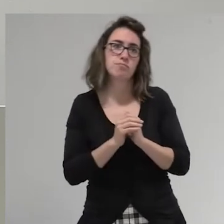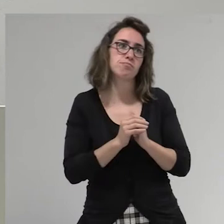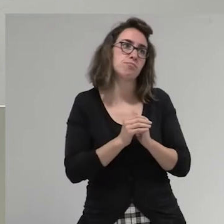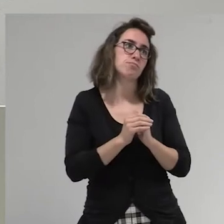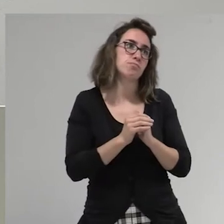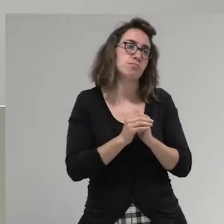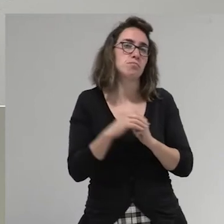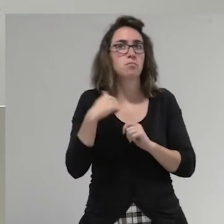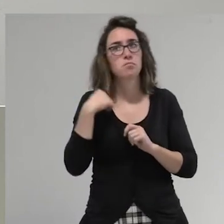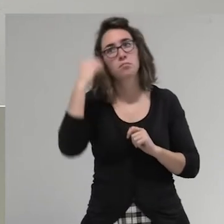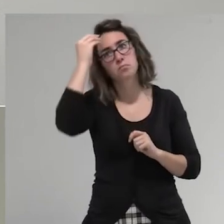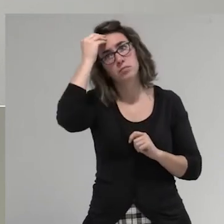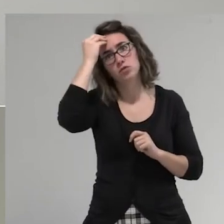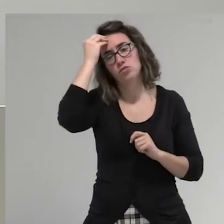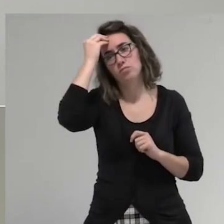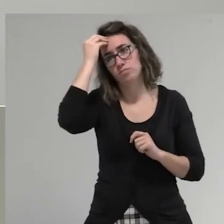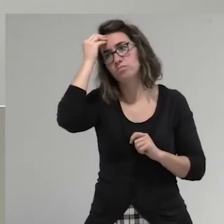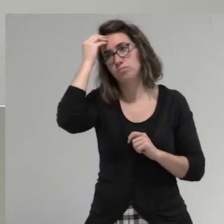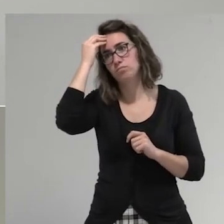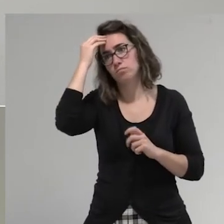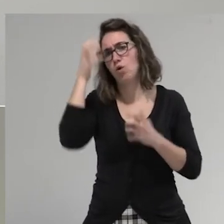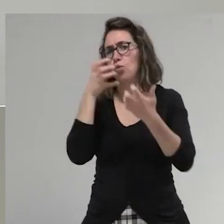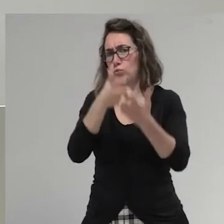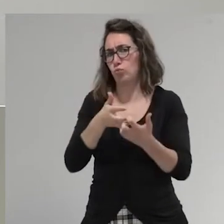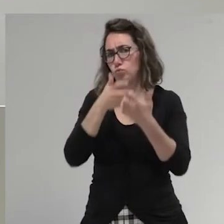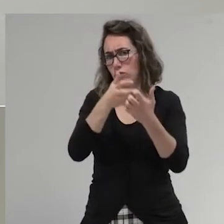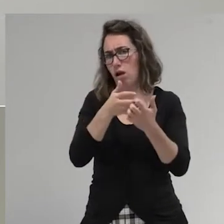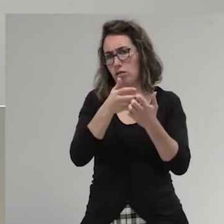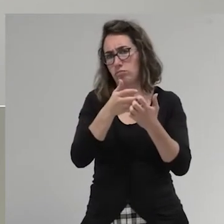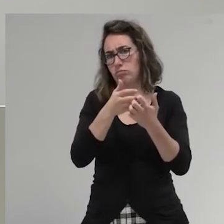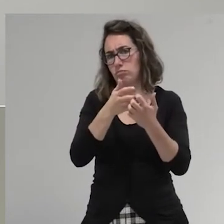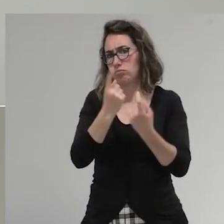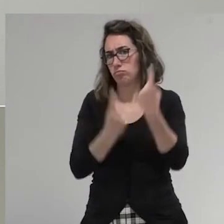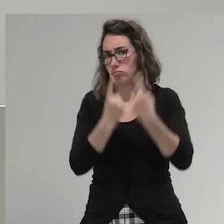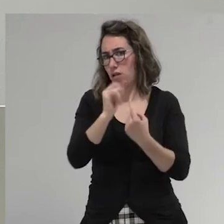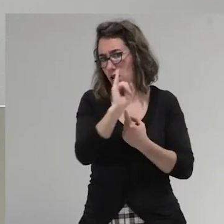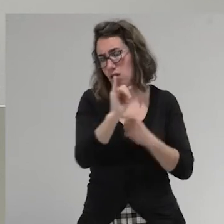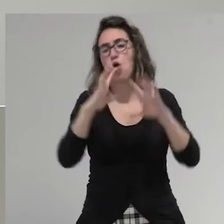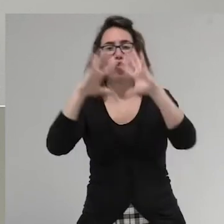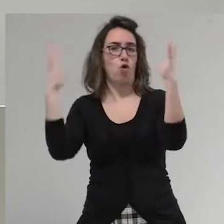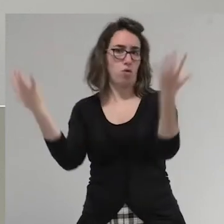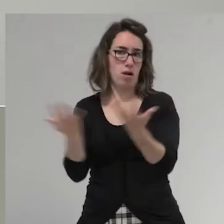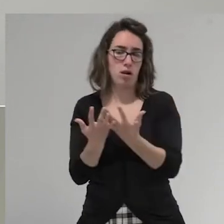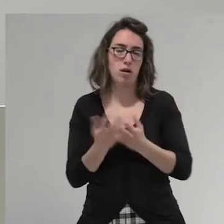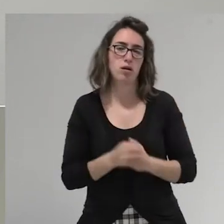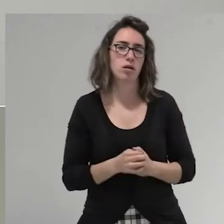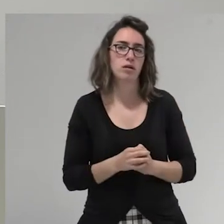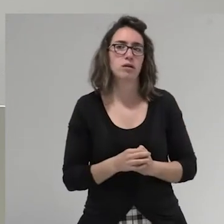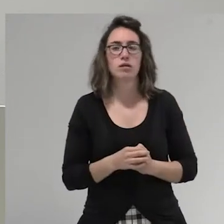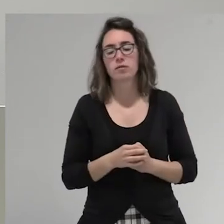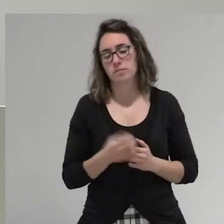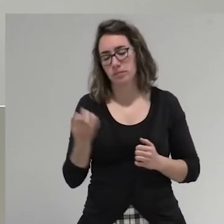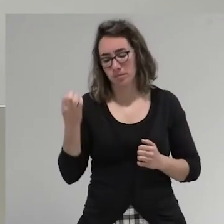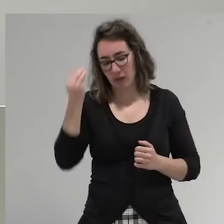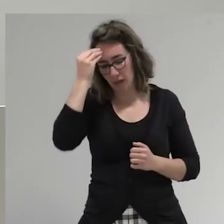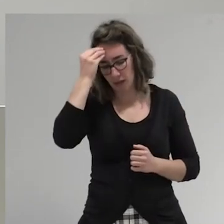Y pienso que hay luchas ya en marcha, quiero decir, a nivel global. O sea, yo creo que hay que pensar en que no,